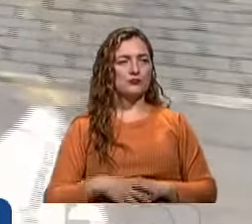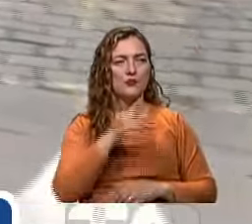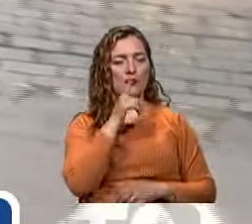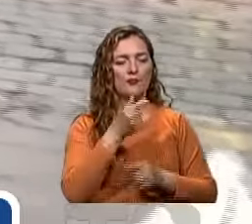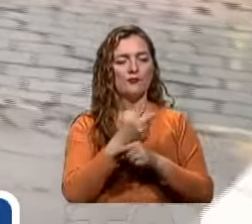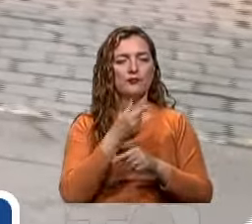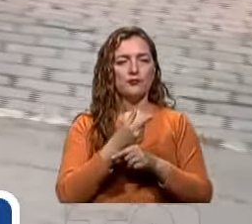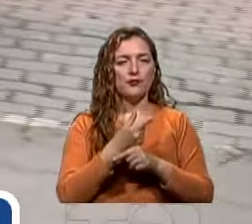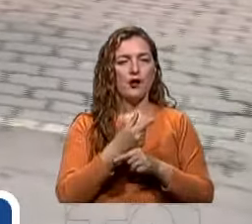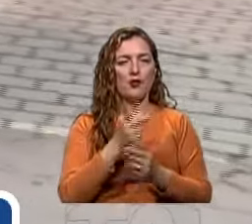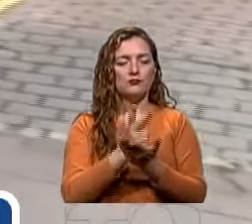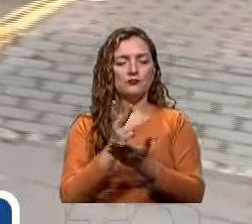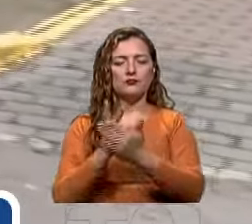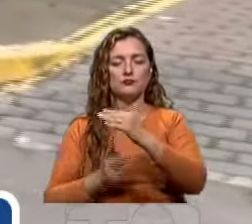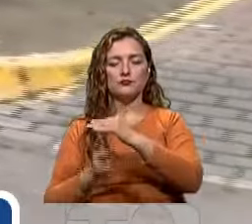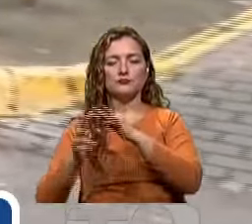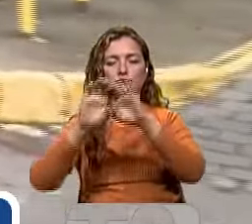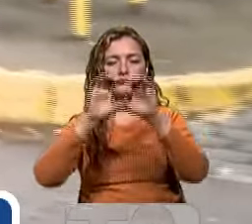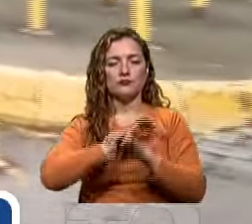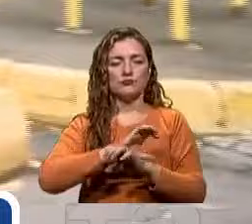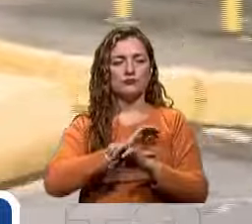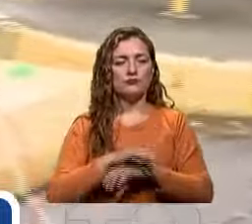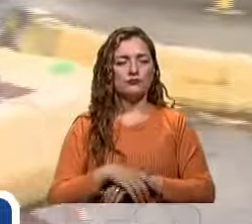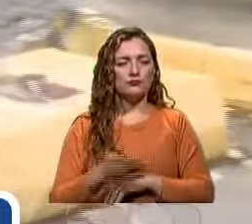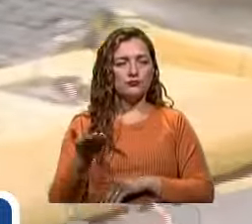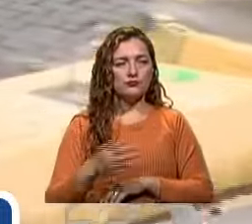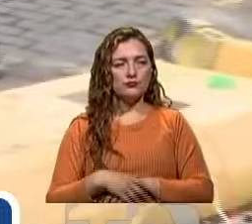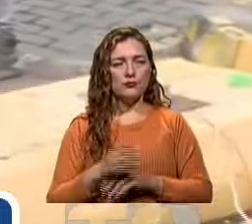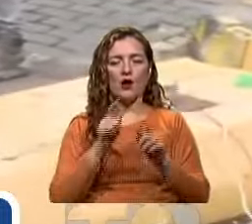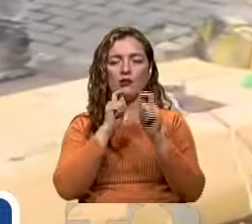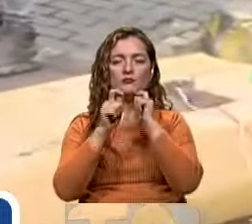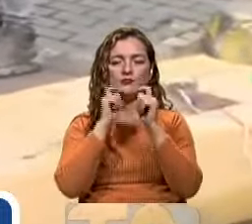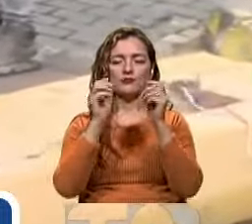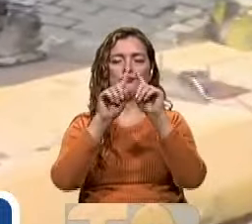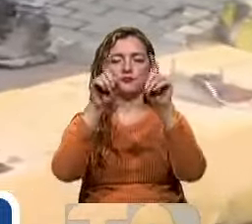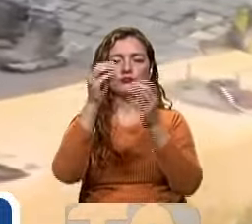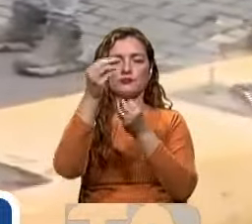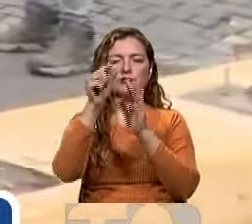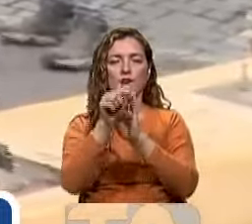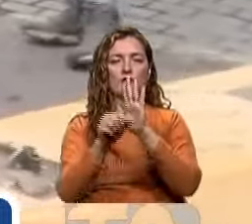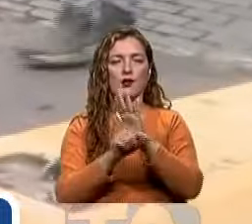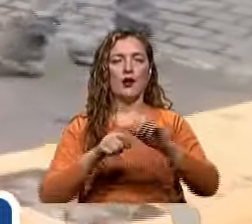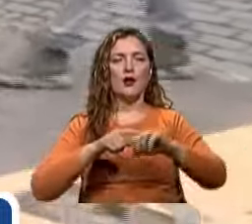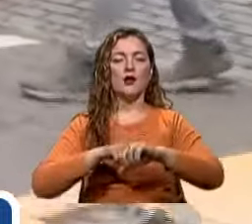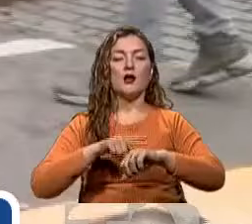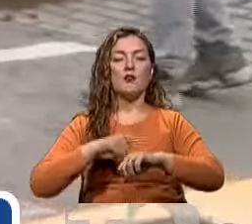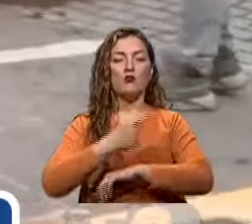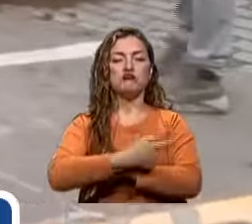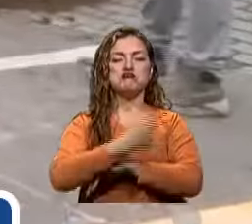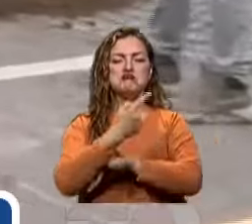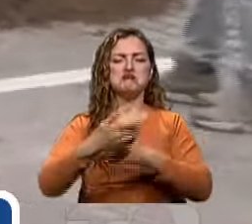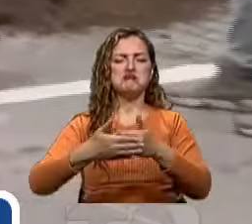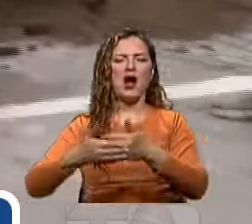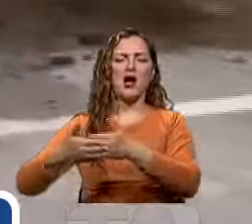terminales y estacionamientos de la empresa pública Metropolitana de Movilidad y Obras Públicas, para que nos cuente un poco los detalles. Estos cierres, ¿por cuántos días van a estar? Entiendo